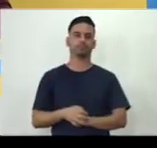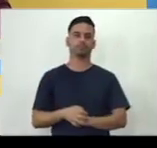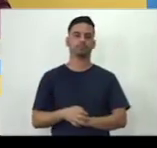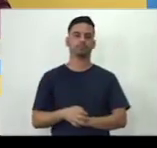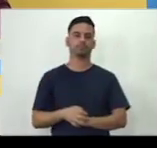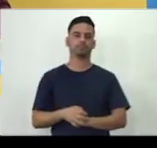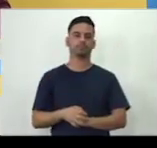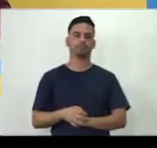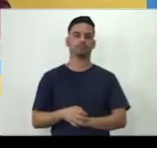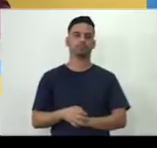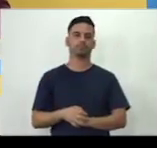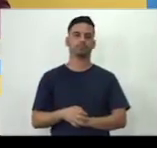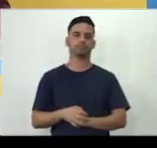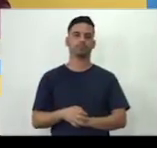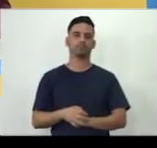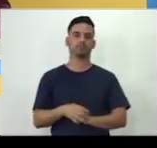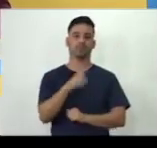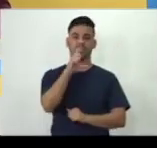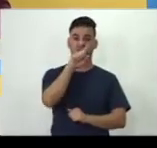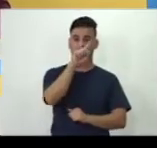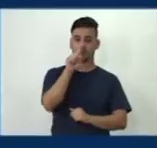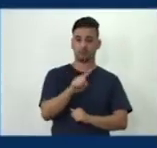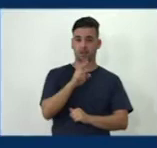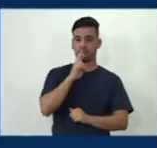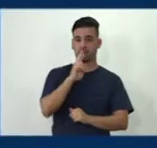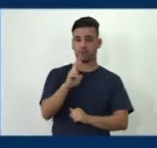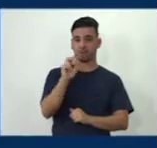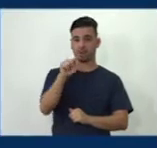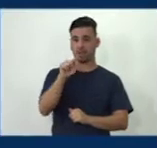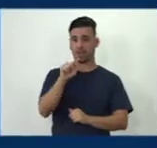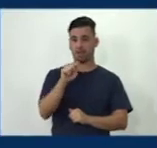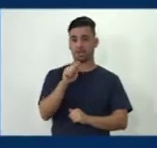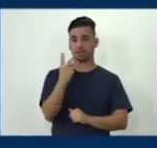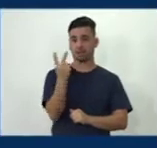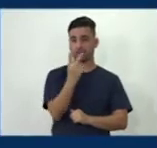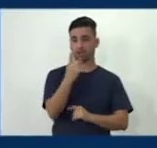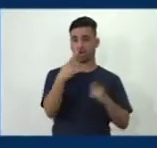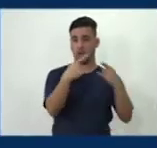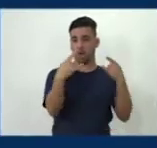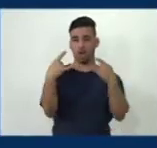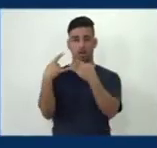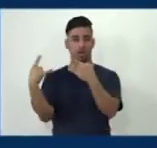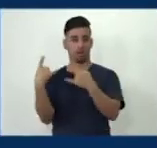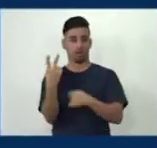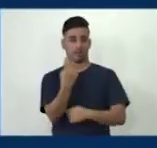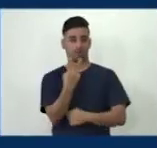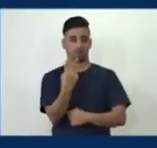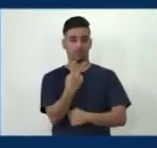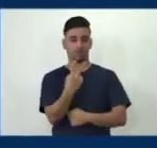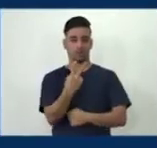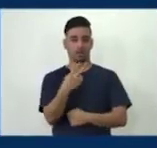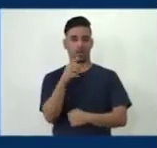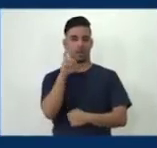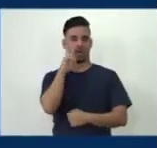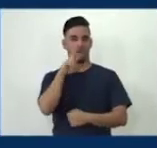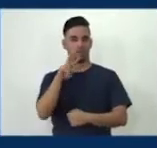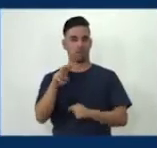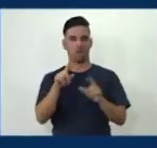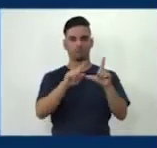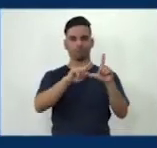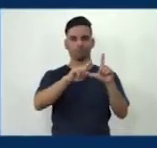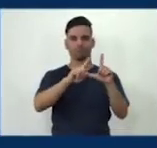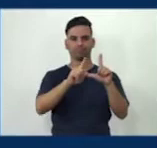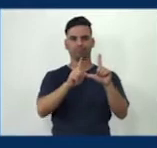Y ubicamos, en el caso C, que nos dice entre el imán 2 y el imán 3, ubicar una aguja magnética y determinar